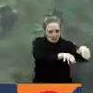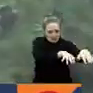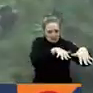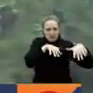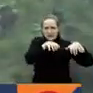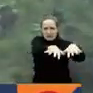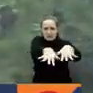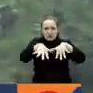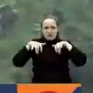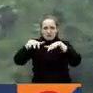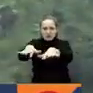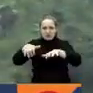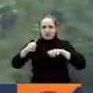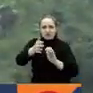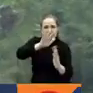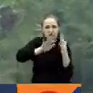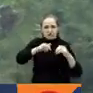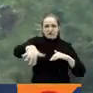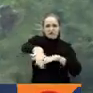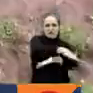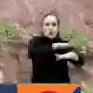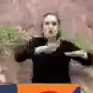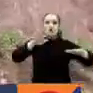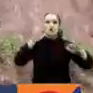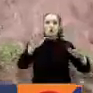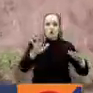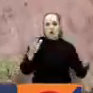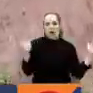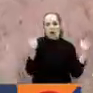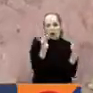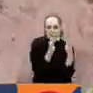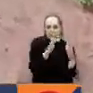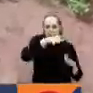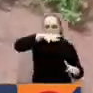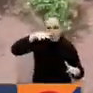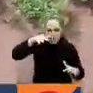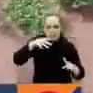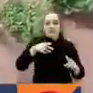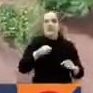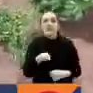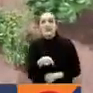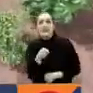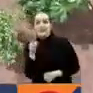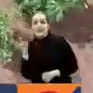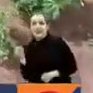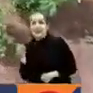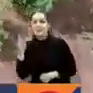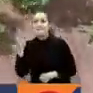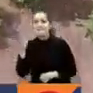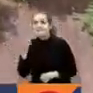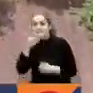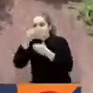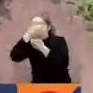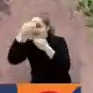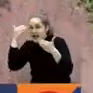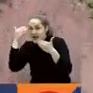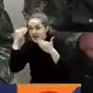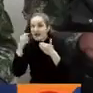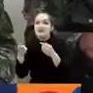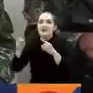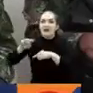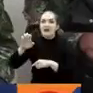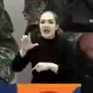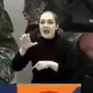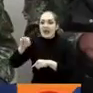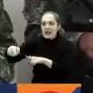erradicación. Los dueños serían el ELN y el GAOR 33 de las disidencias de las FARC, que según el oficial utilizan a los campesinos. De